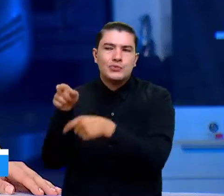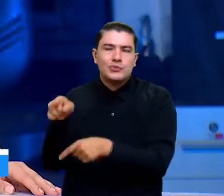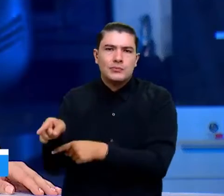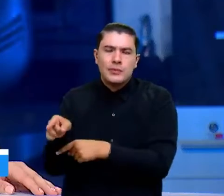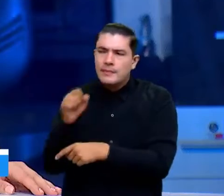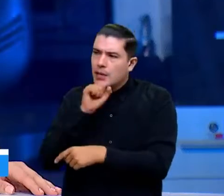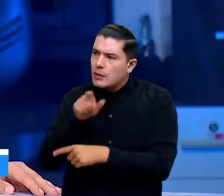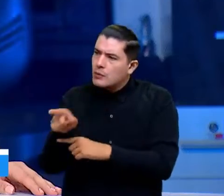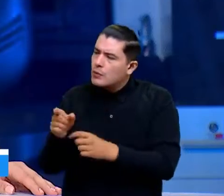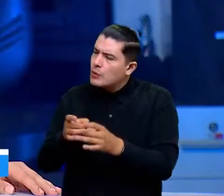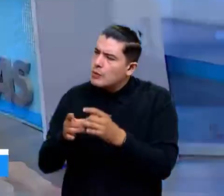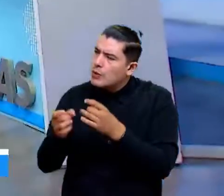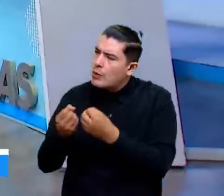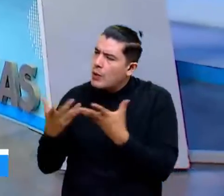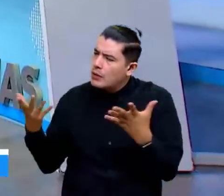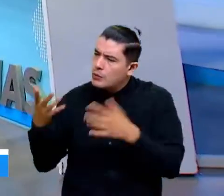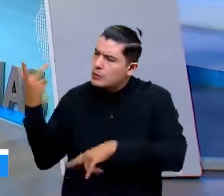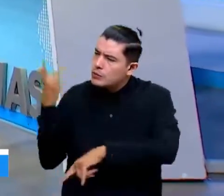de caducar?